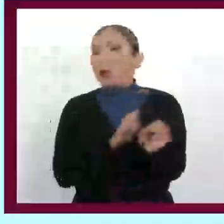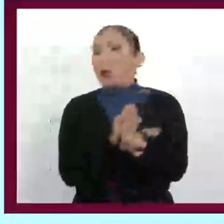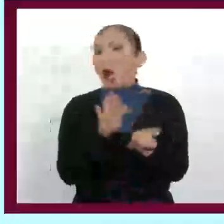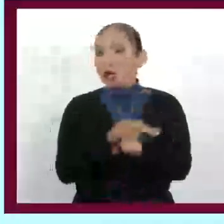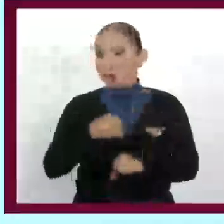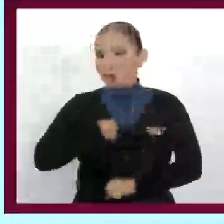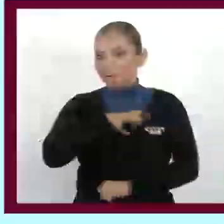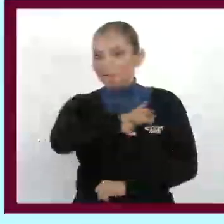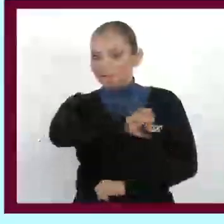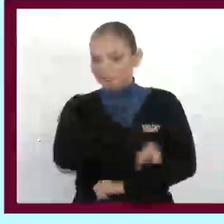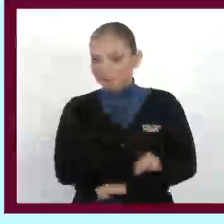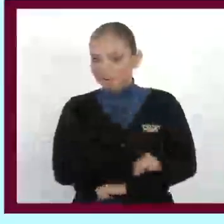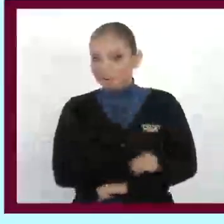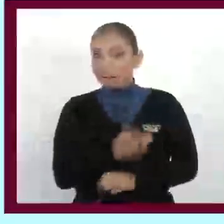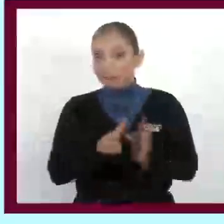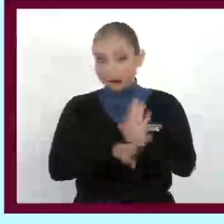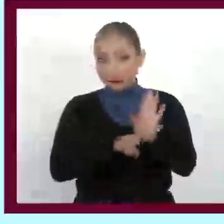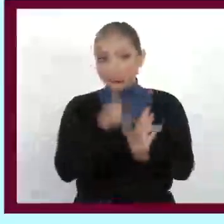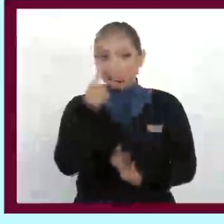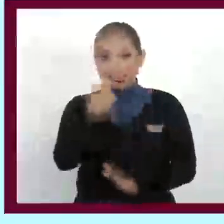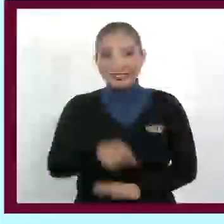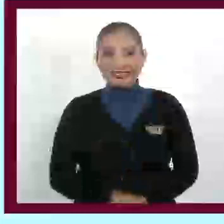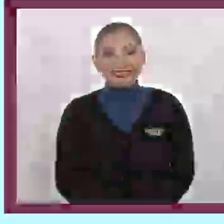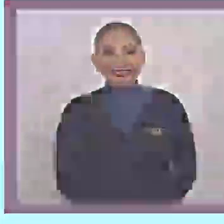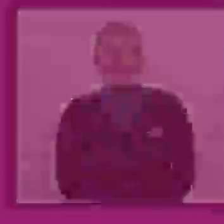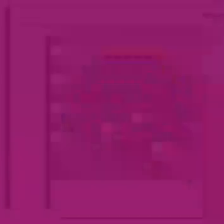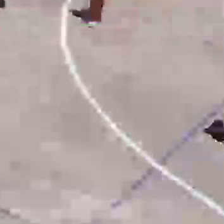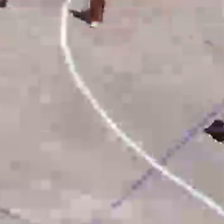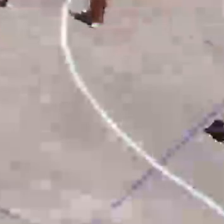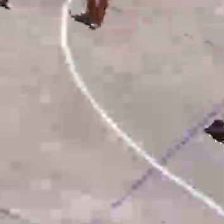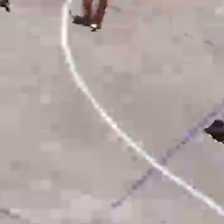cuál es mi favorito. En la siguiente cápsula.